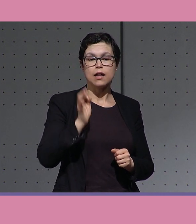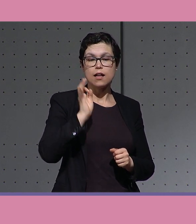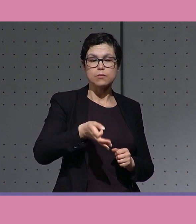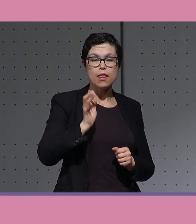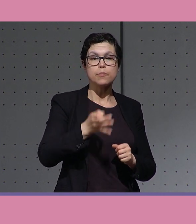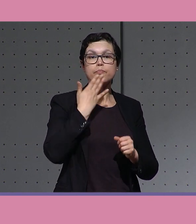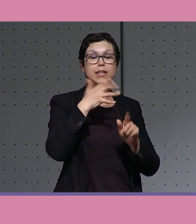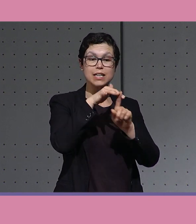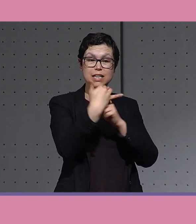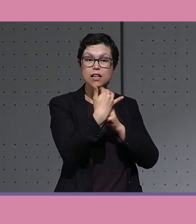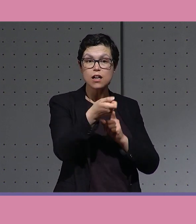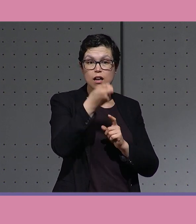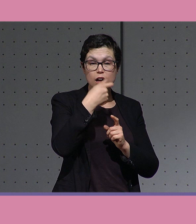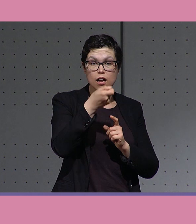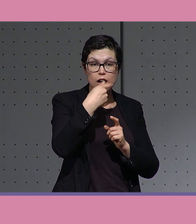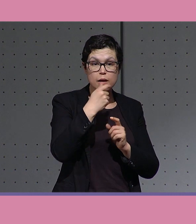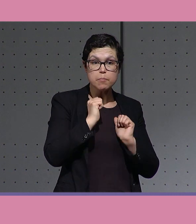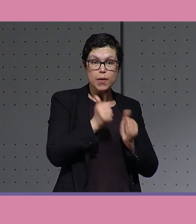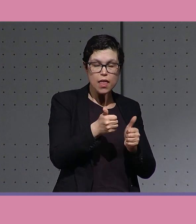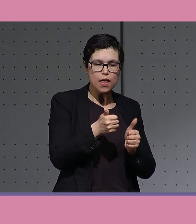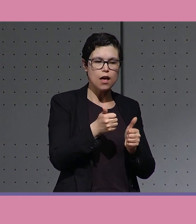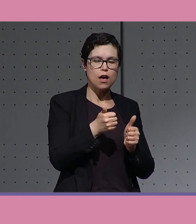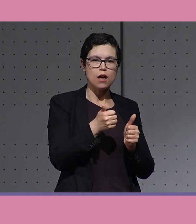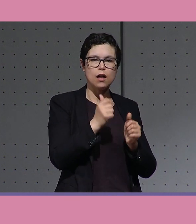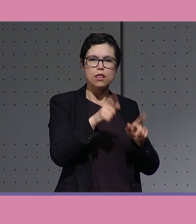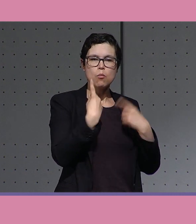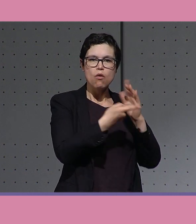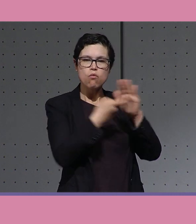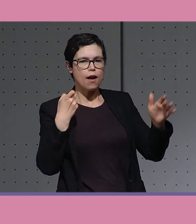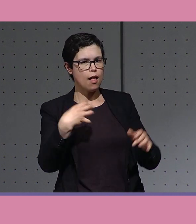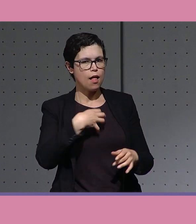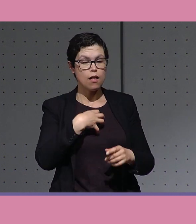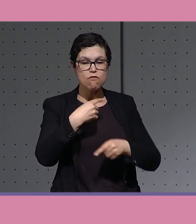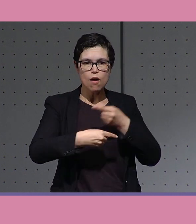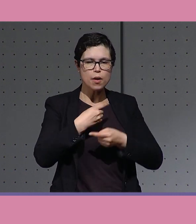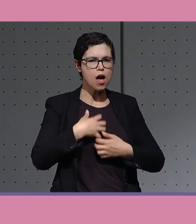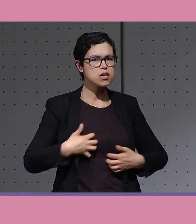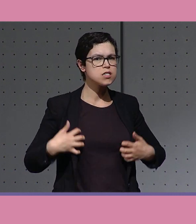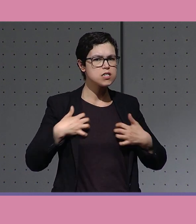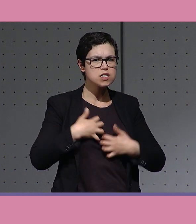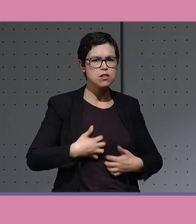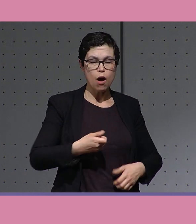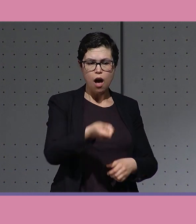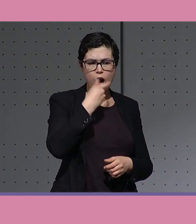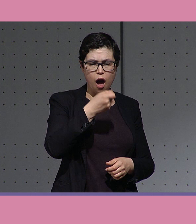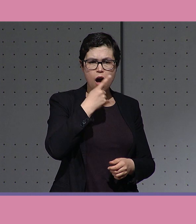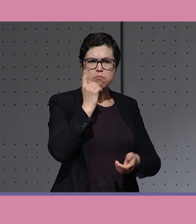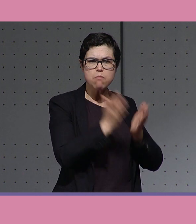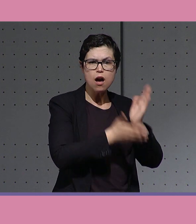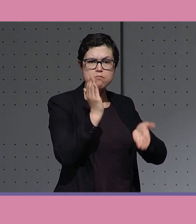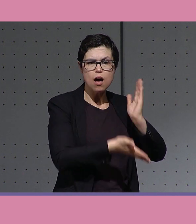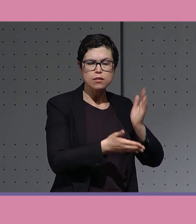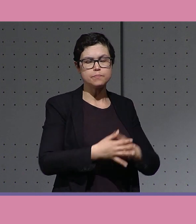tratamiento farmacológico y es complicado dejarlo y eso genera mucha angustia también en las familias, ¿no? Si ya empiezo con esto, ¿qué daño le voy a hacer a mi hijo? Realmente para